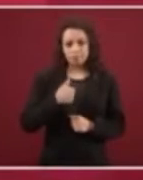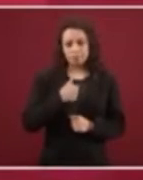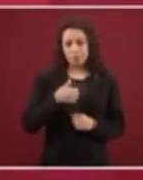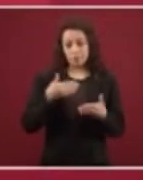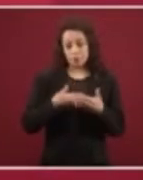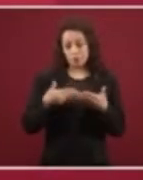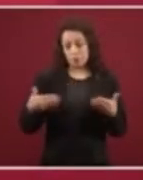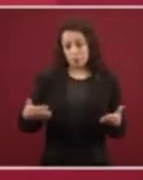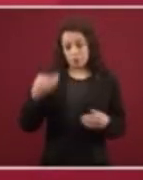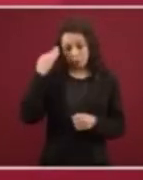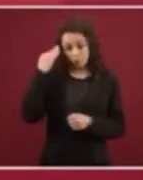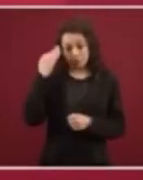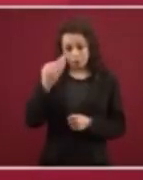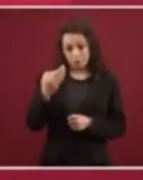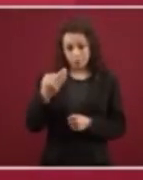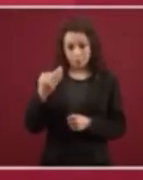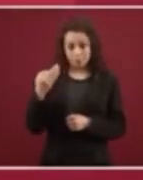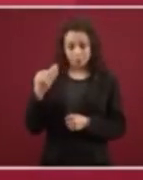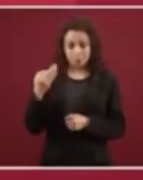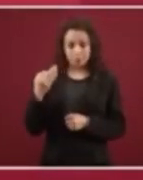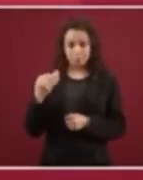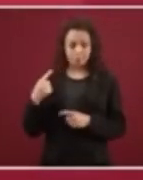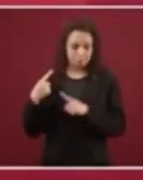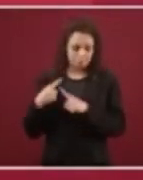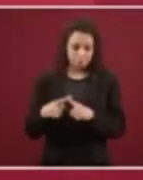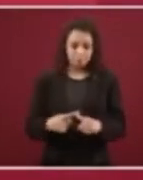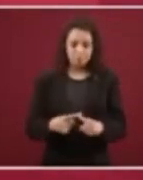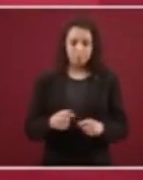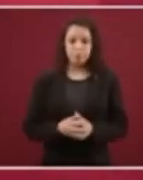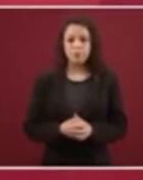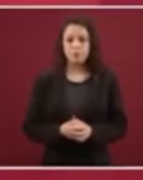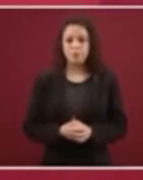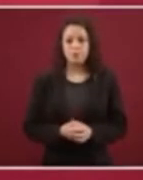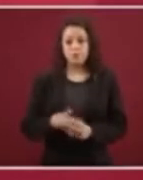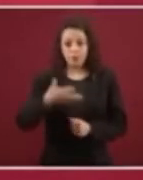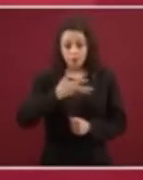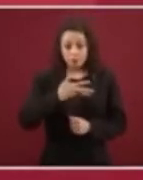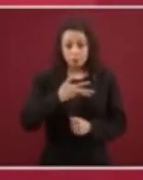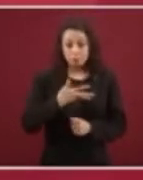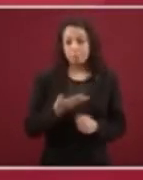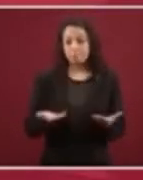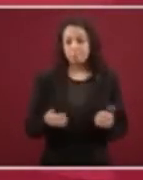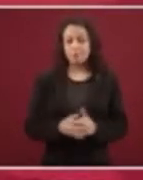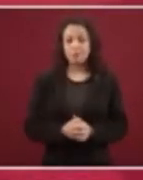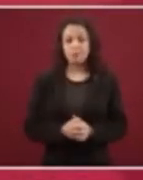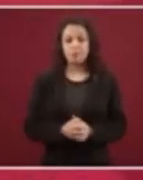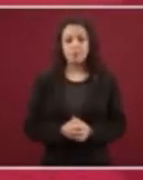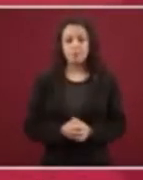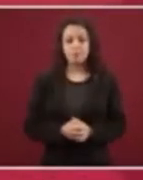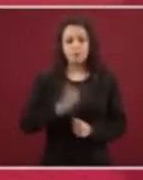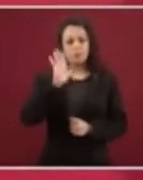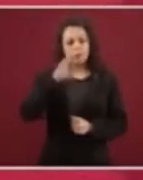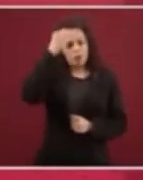fechas importantes en el país. Argumentó que los jóvenes hoy en día desconocen estas fechas y que no